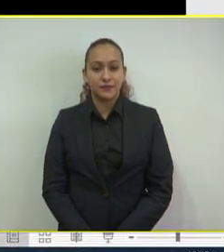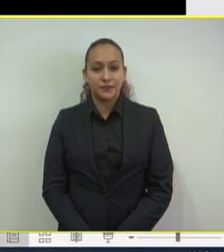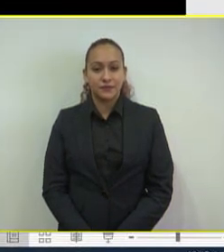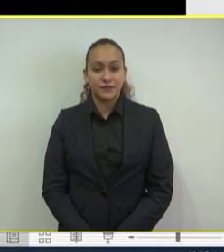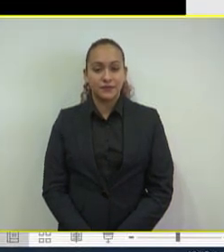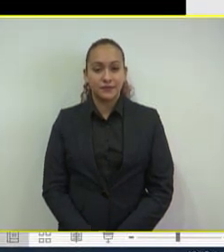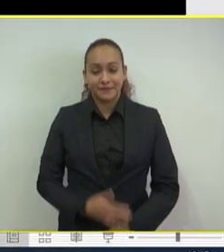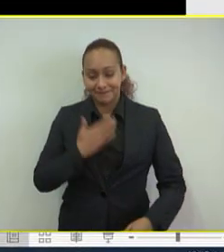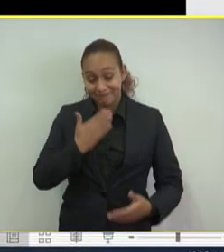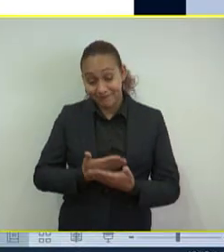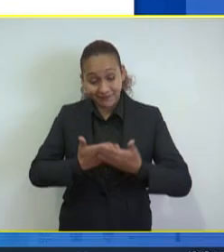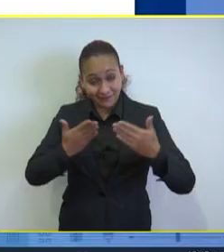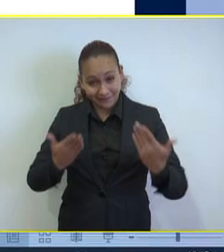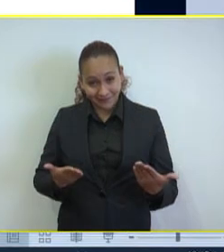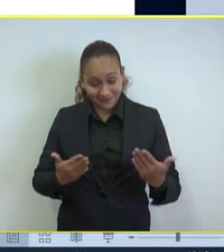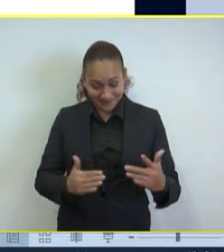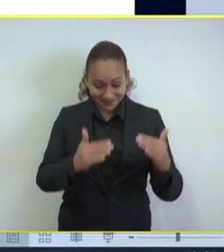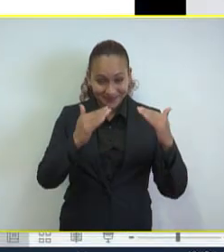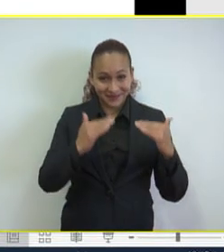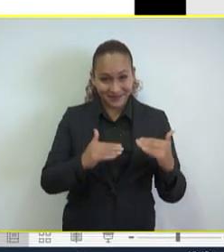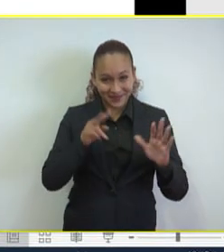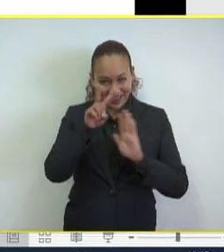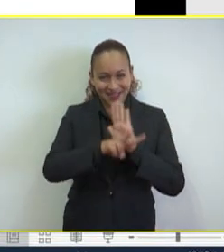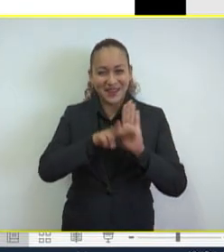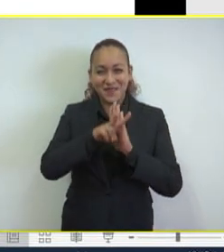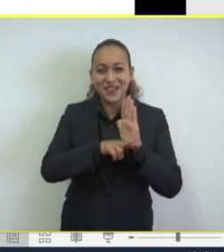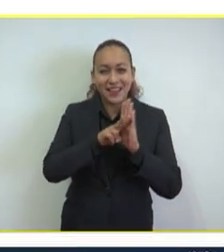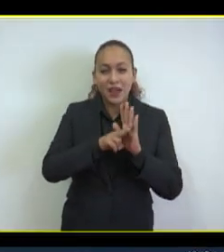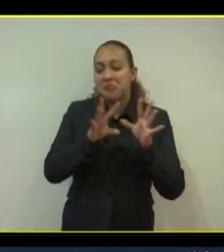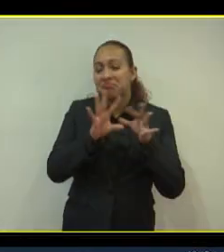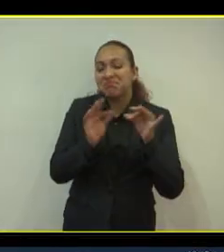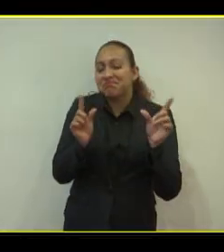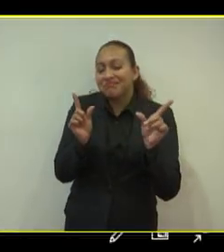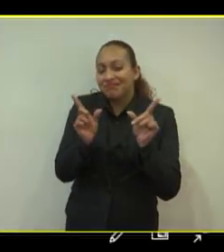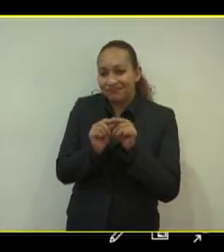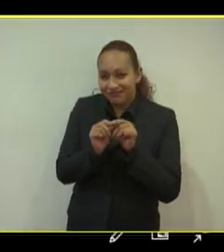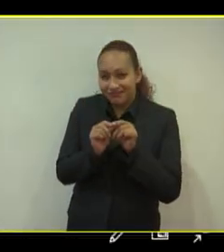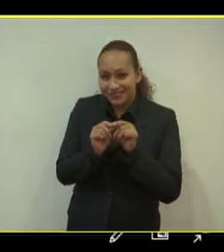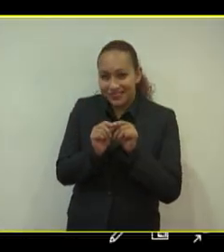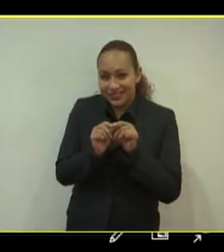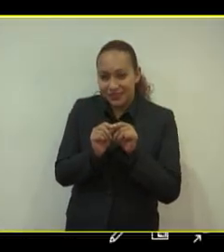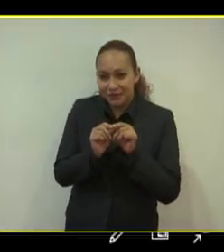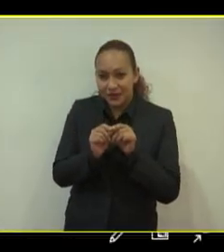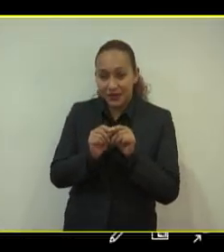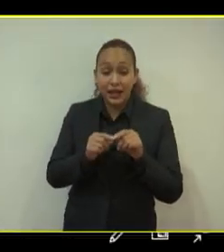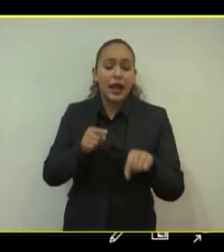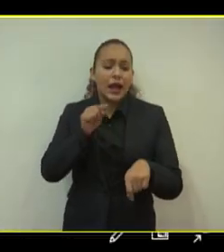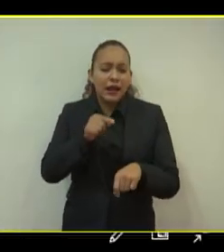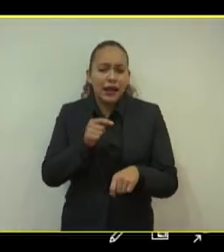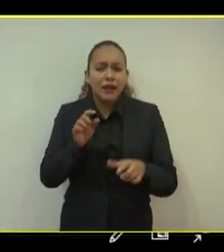Y bueno, ahora continuaremos como el video que resume nuestro sistema de solución.